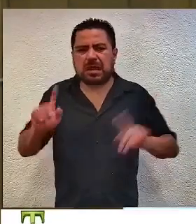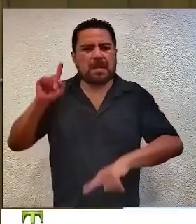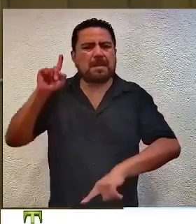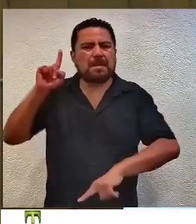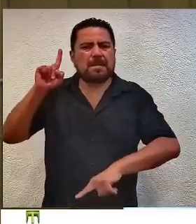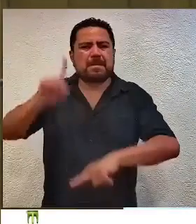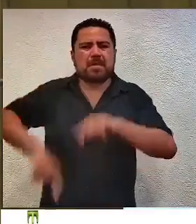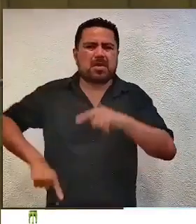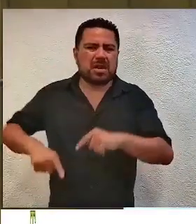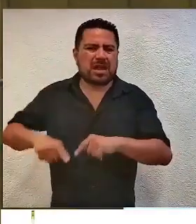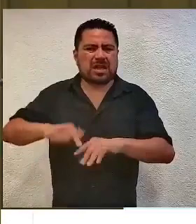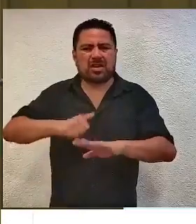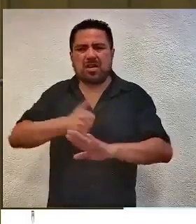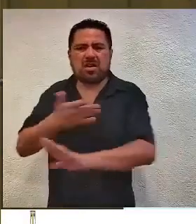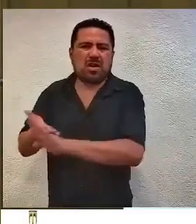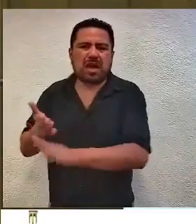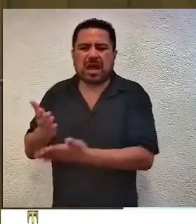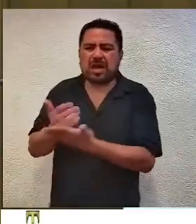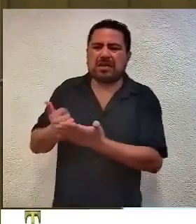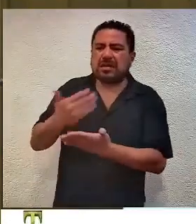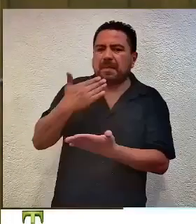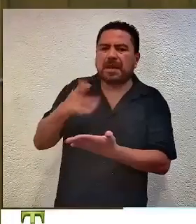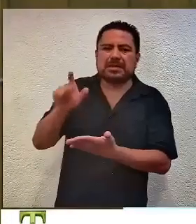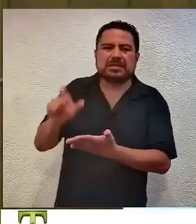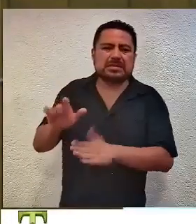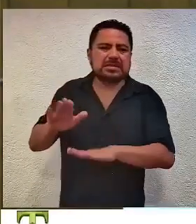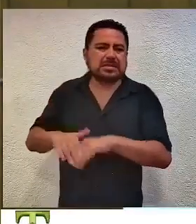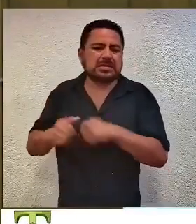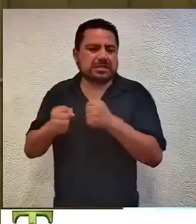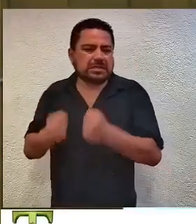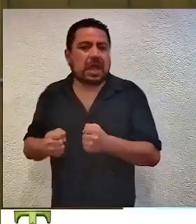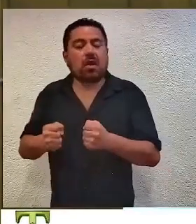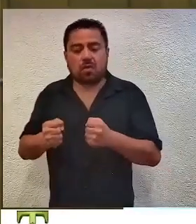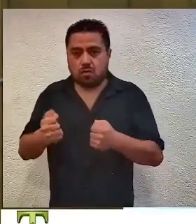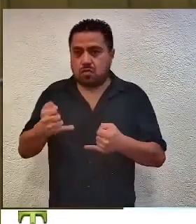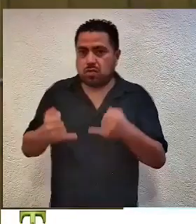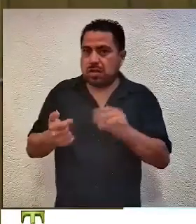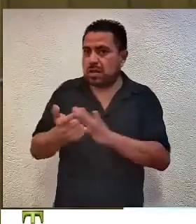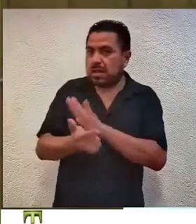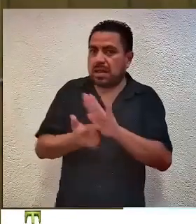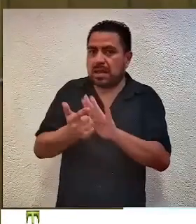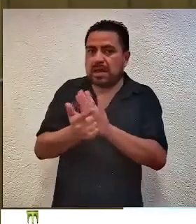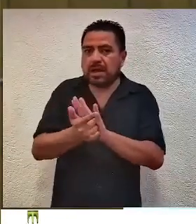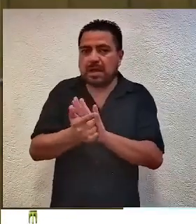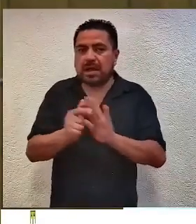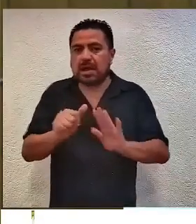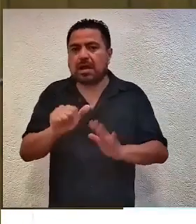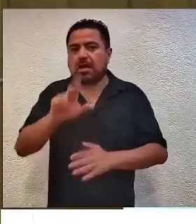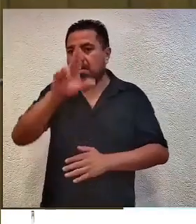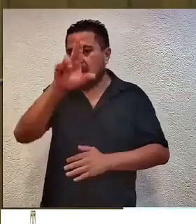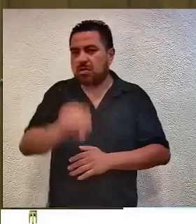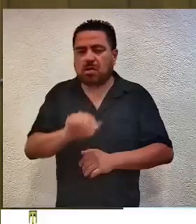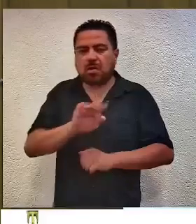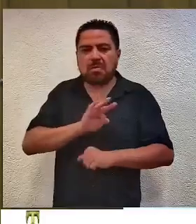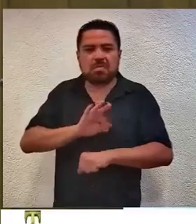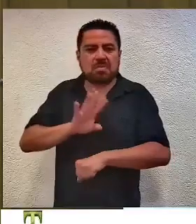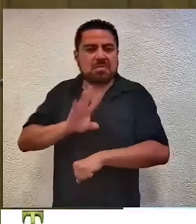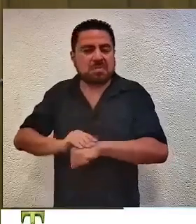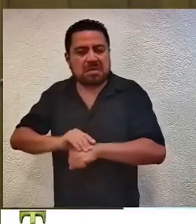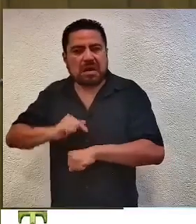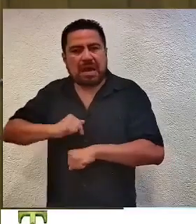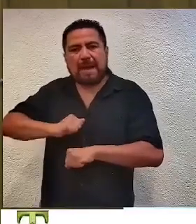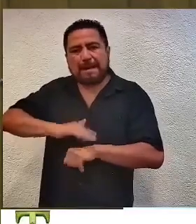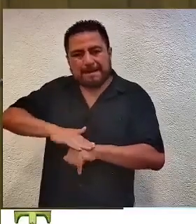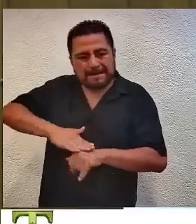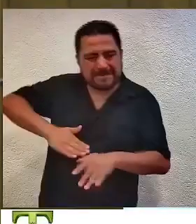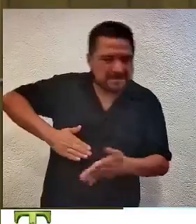violación flagrante a la garantía de seguridad jurídica y legalidad que no me permitió entrar